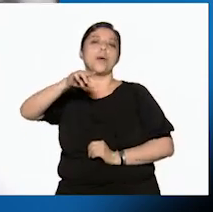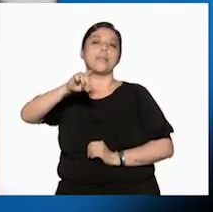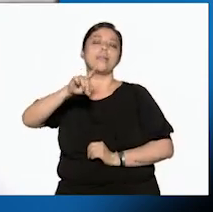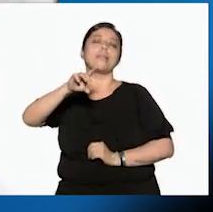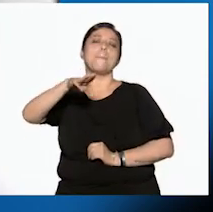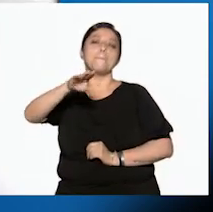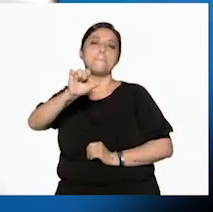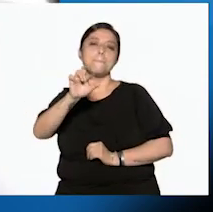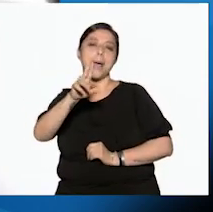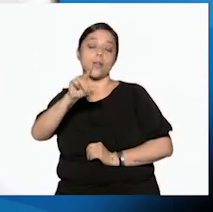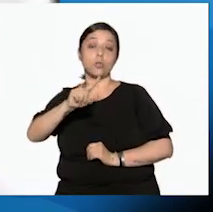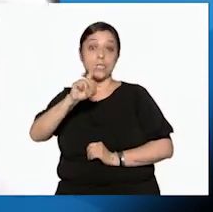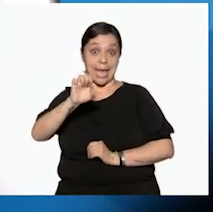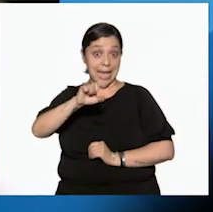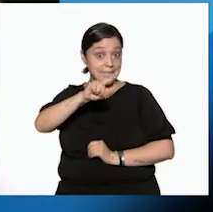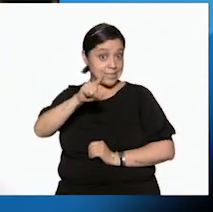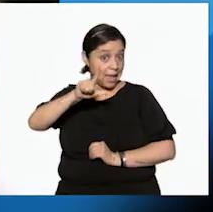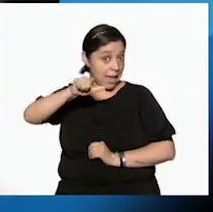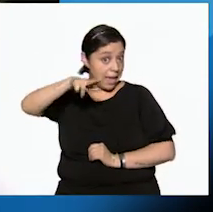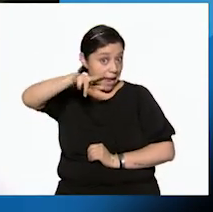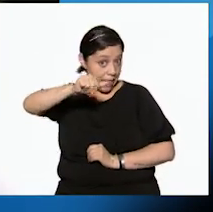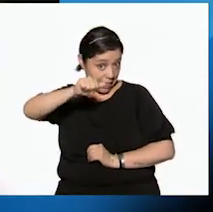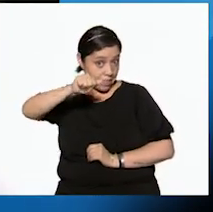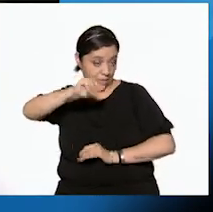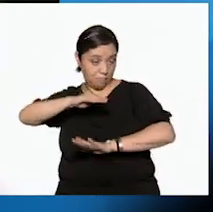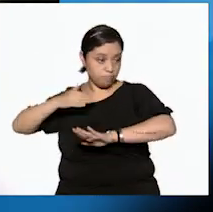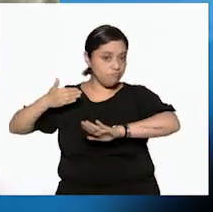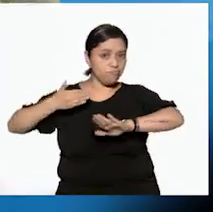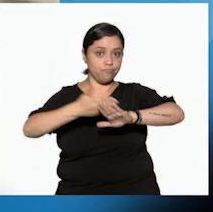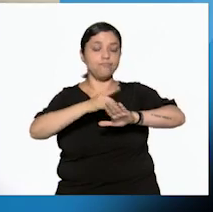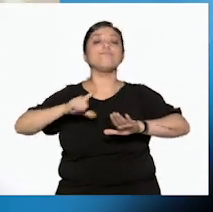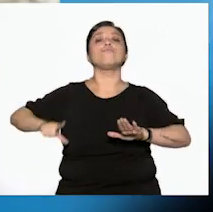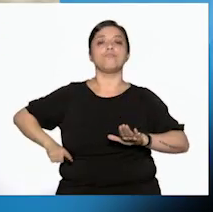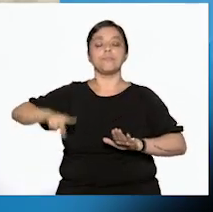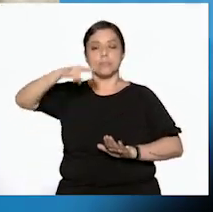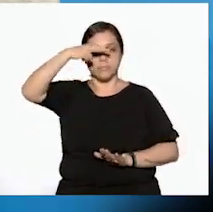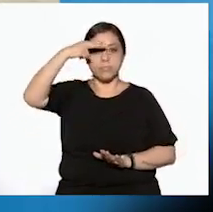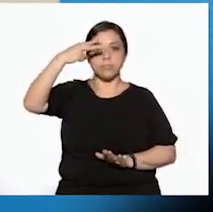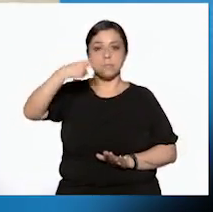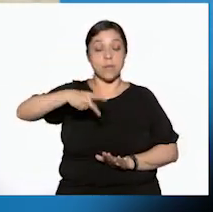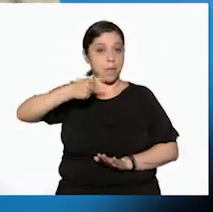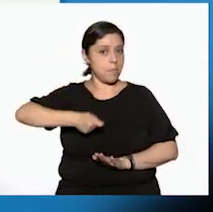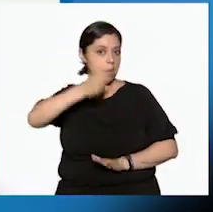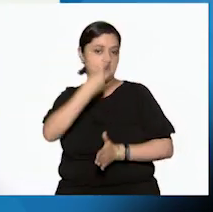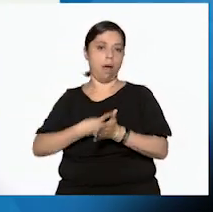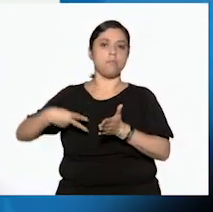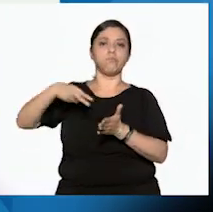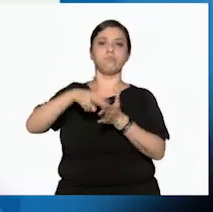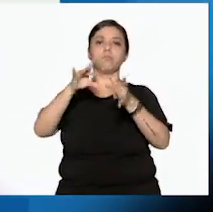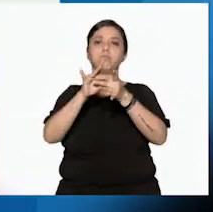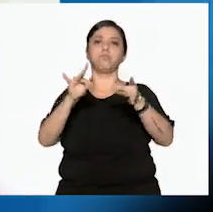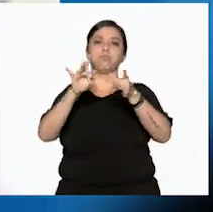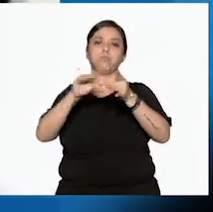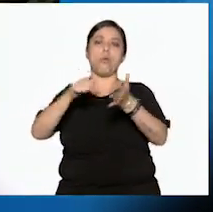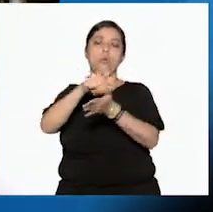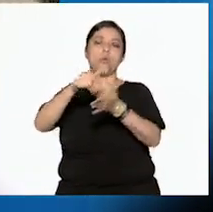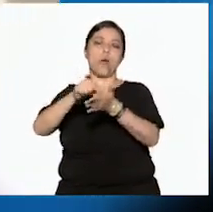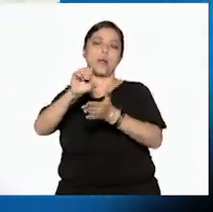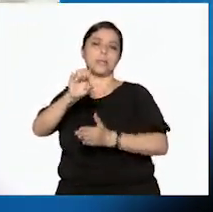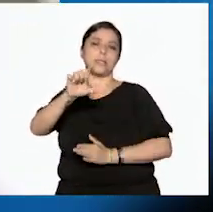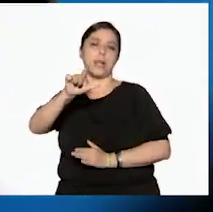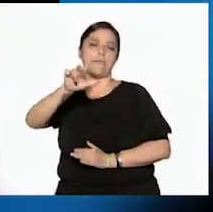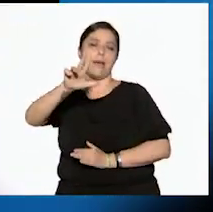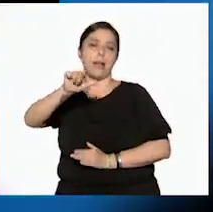El EZLN le declaró la guerra al gobierno mexicano en su primera declaración de la Selva Lacandona y reclamó